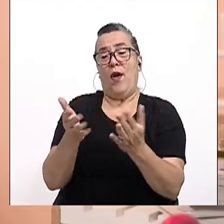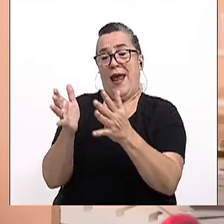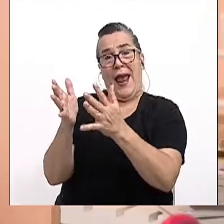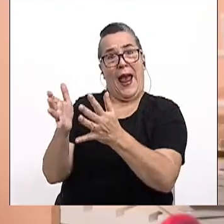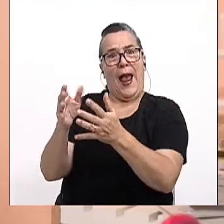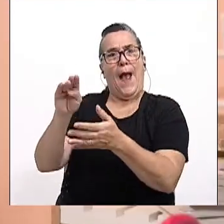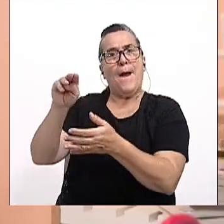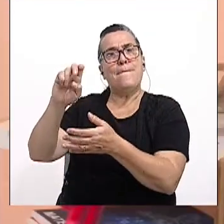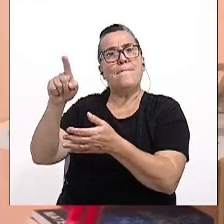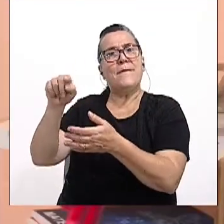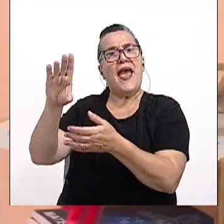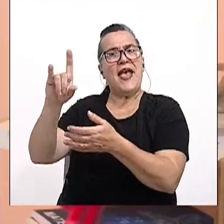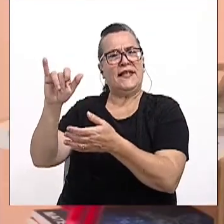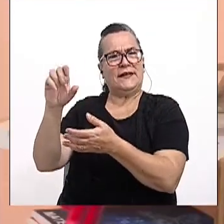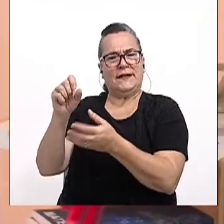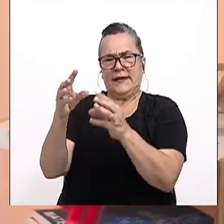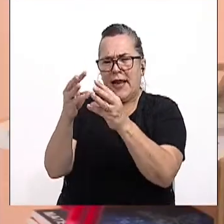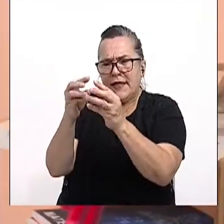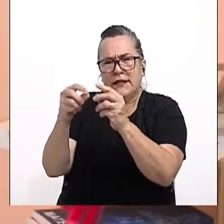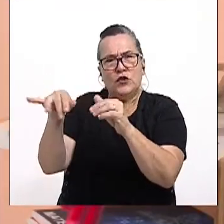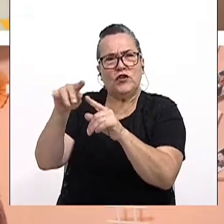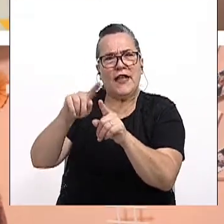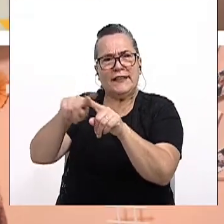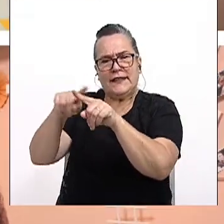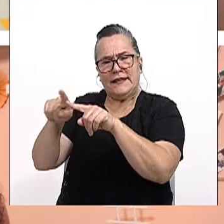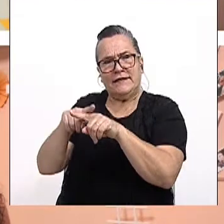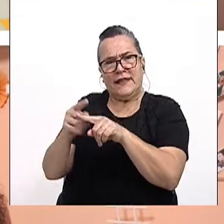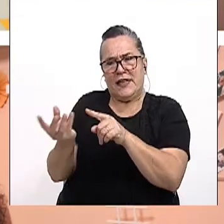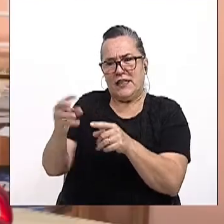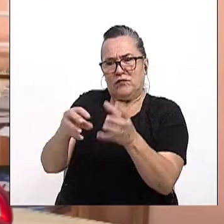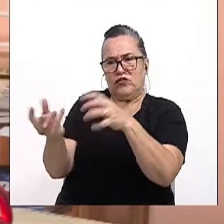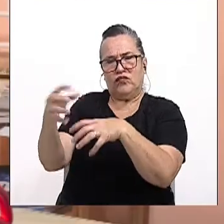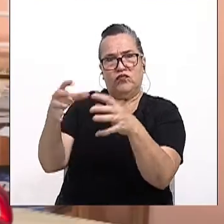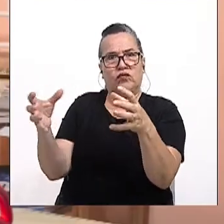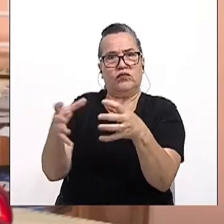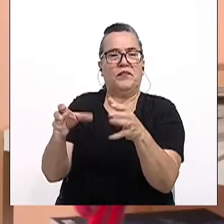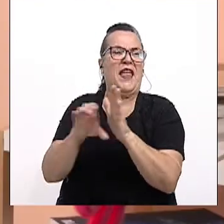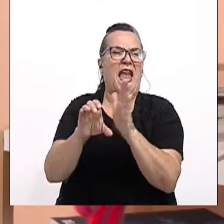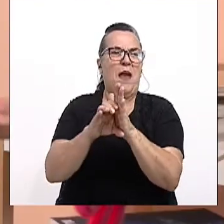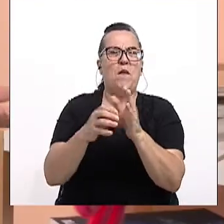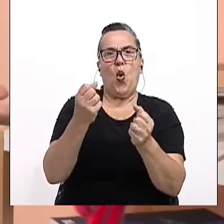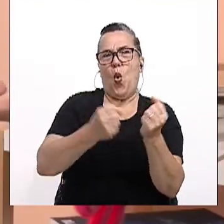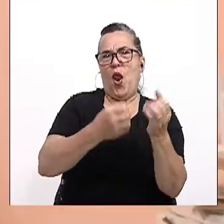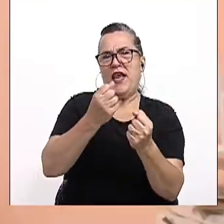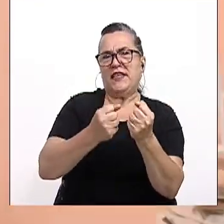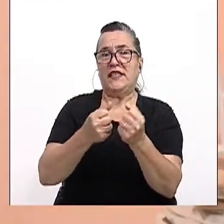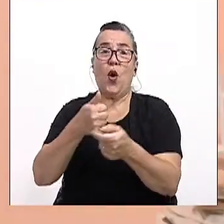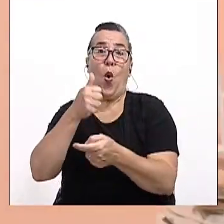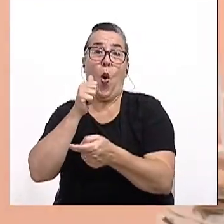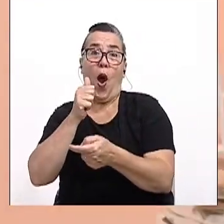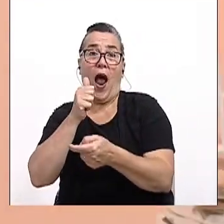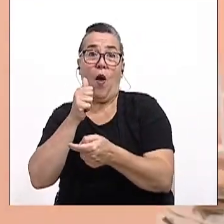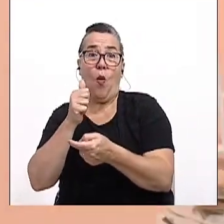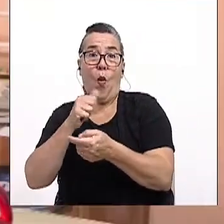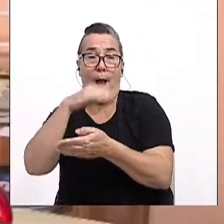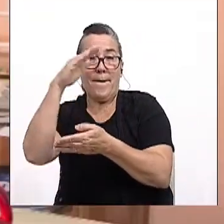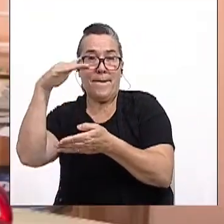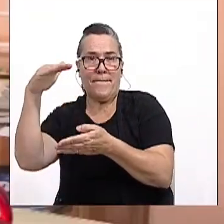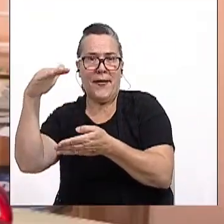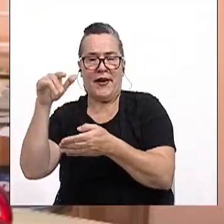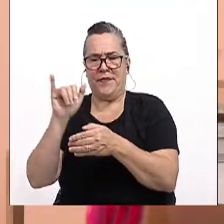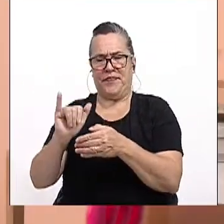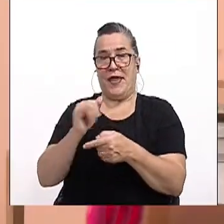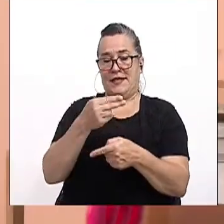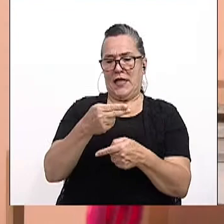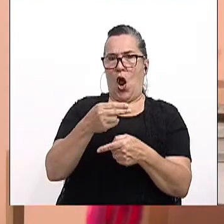aquellas sustancias formadas por varias sustancias puras, como por ejemplo la leche o el agua de mar. Y esta horchata es